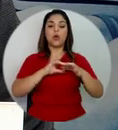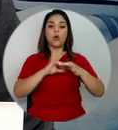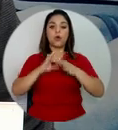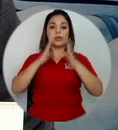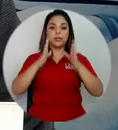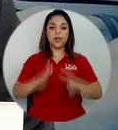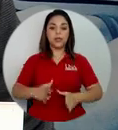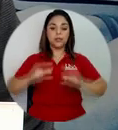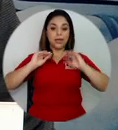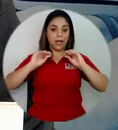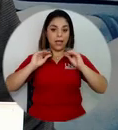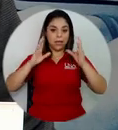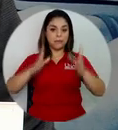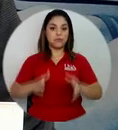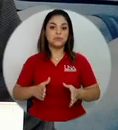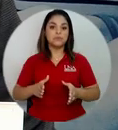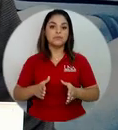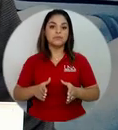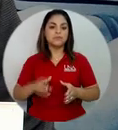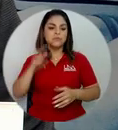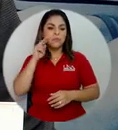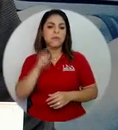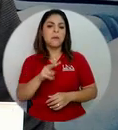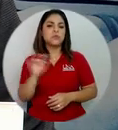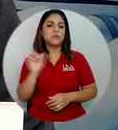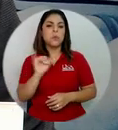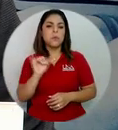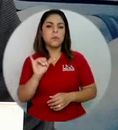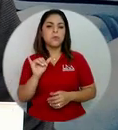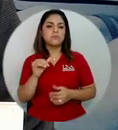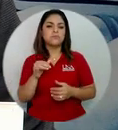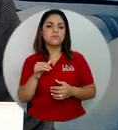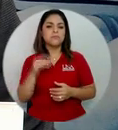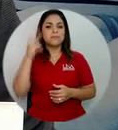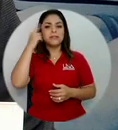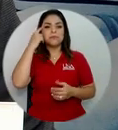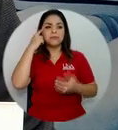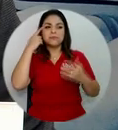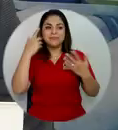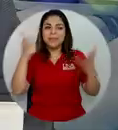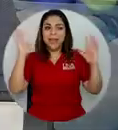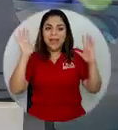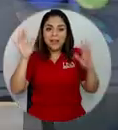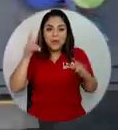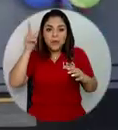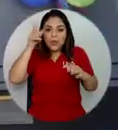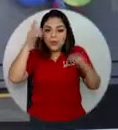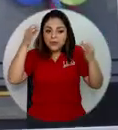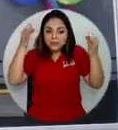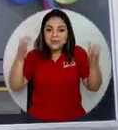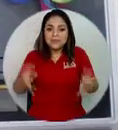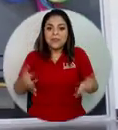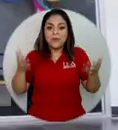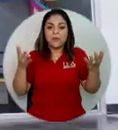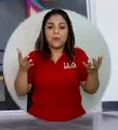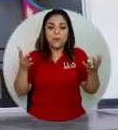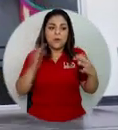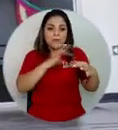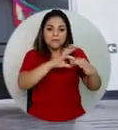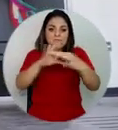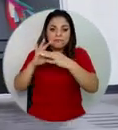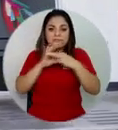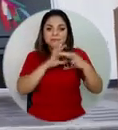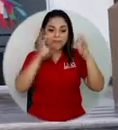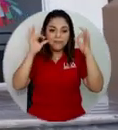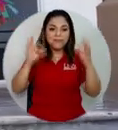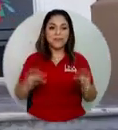de Coordinadores Académicos, ¿verdad? Como algo ya que se da por sentado. O sea, el